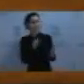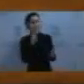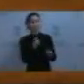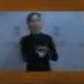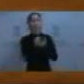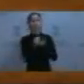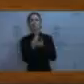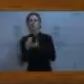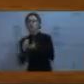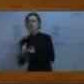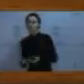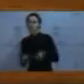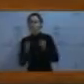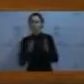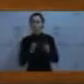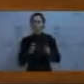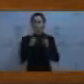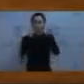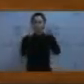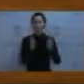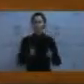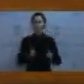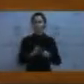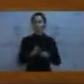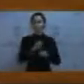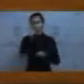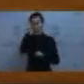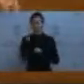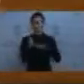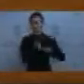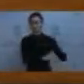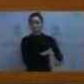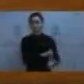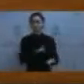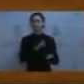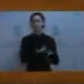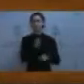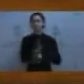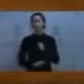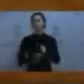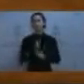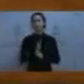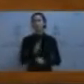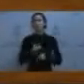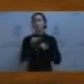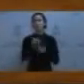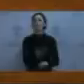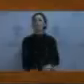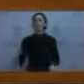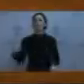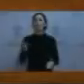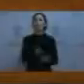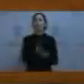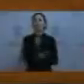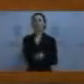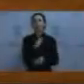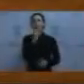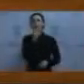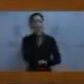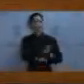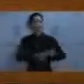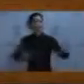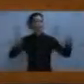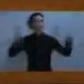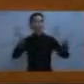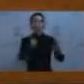implicadas, que la de Fomento, que es que lo guarda todo en un cajón y cada vez que sale una legislatura nueva lo saca, lo desempolva, le cambia la portada y ya está. Y vuelta